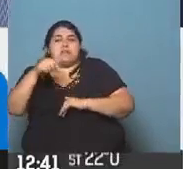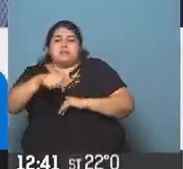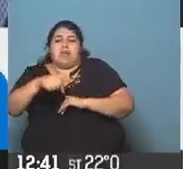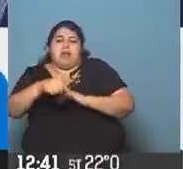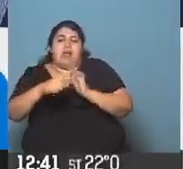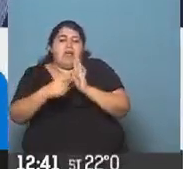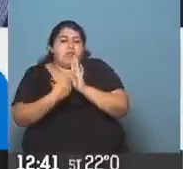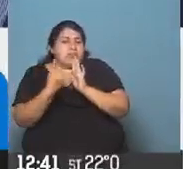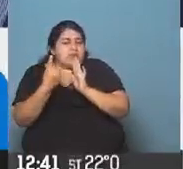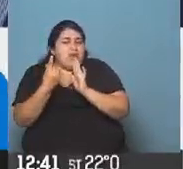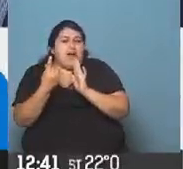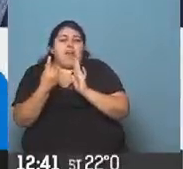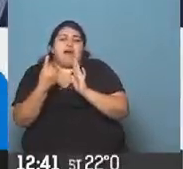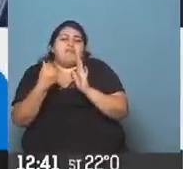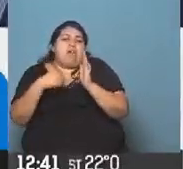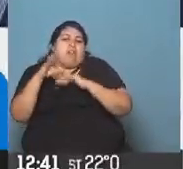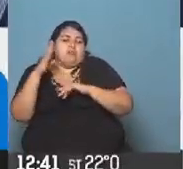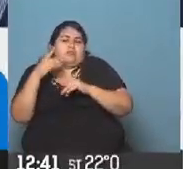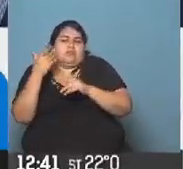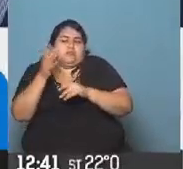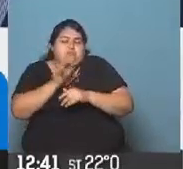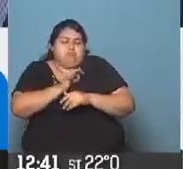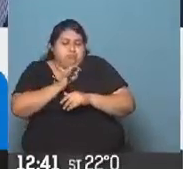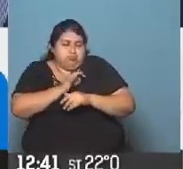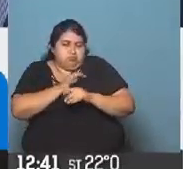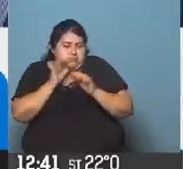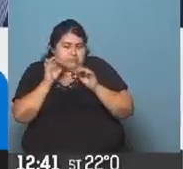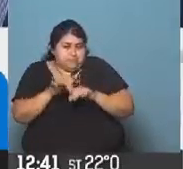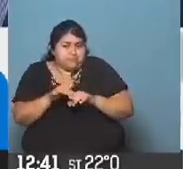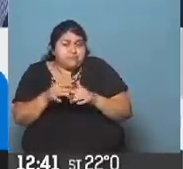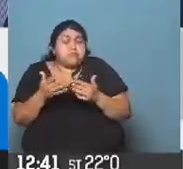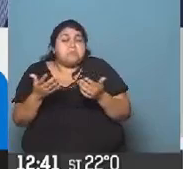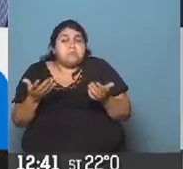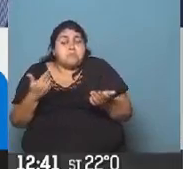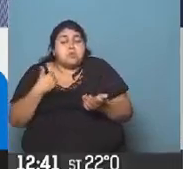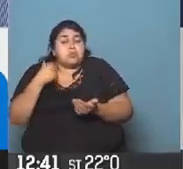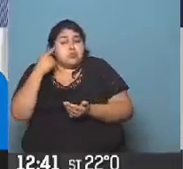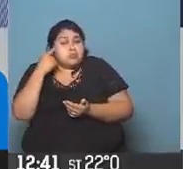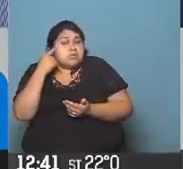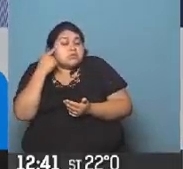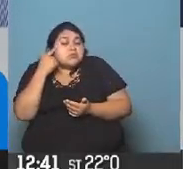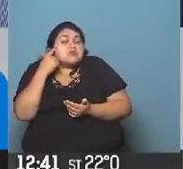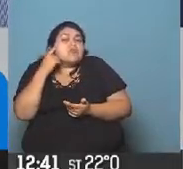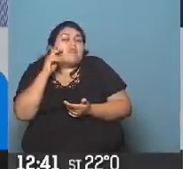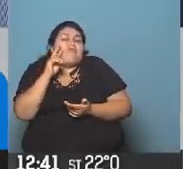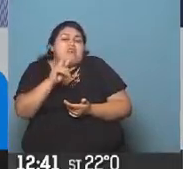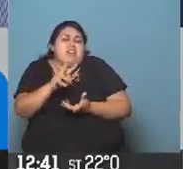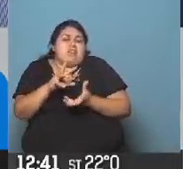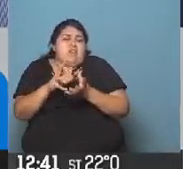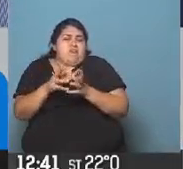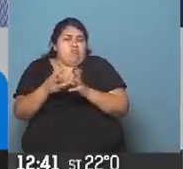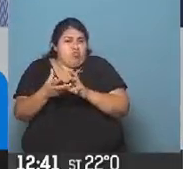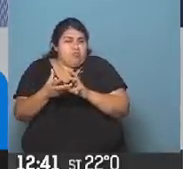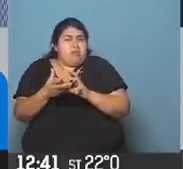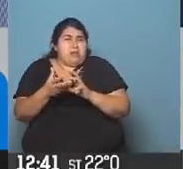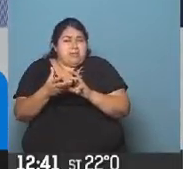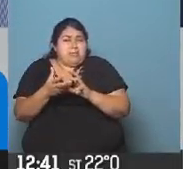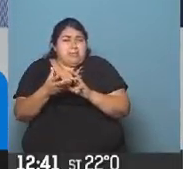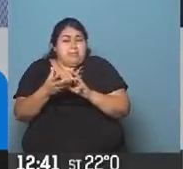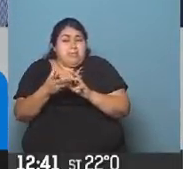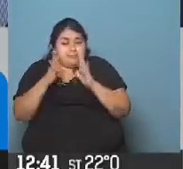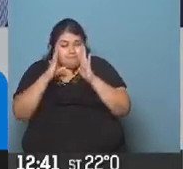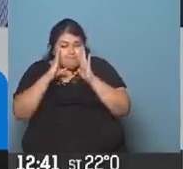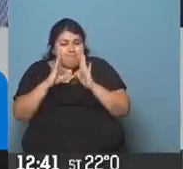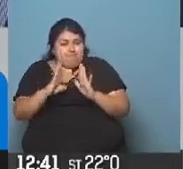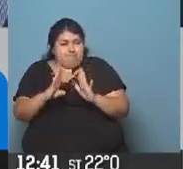los deportivos con alta trascendencia pero pero es una cuestión es una realidad que debemos enfocar la y